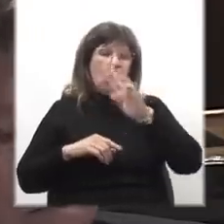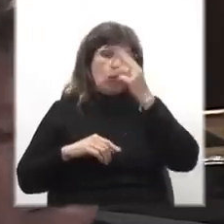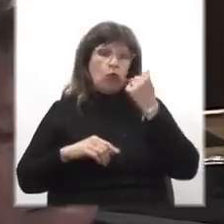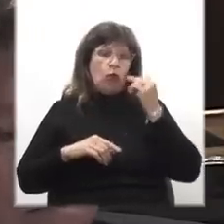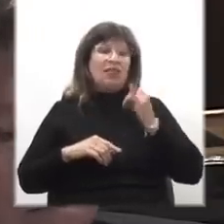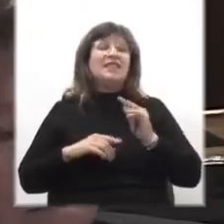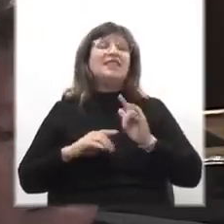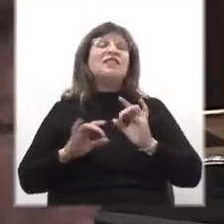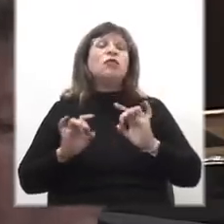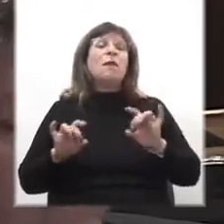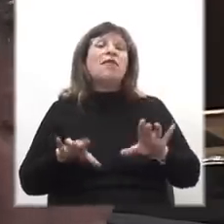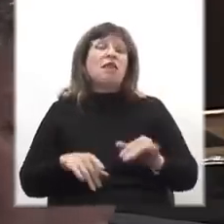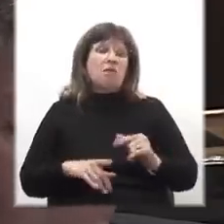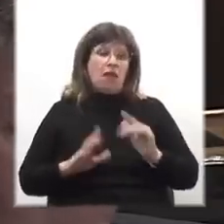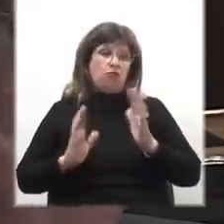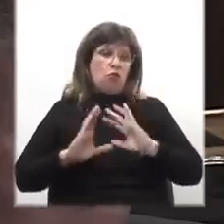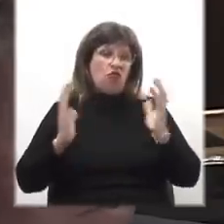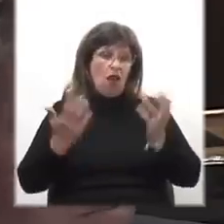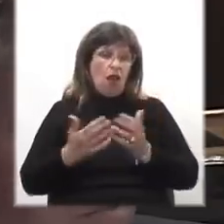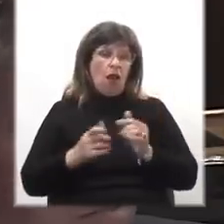carácter planetario.